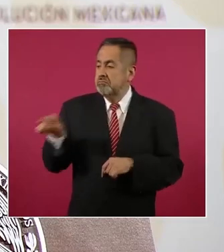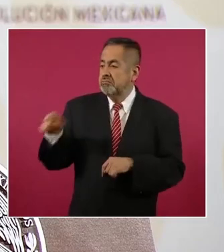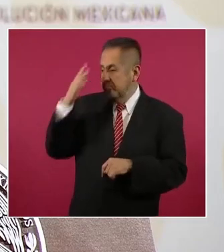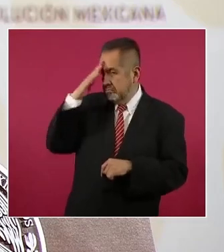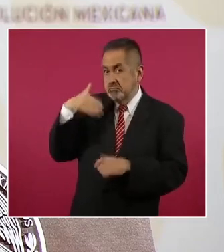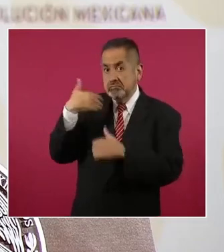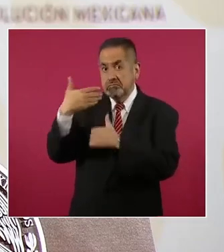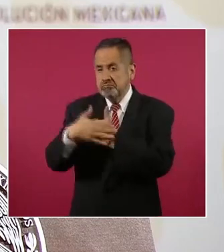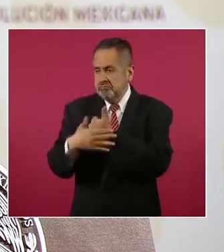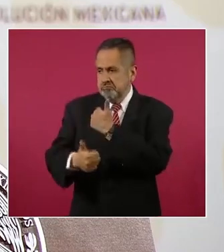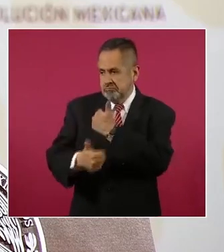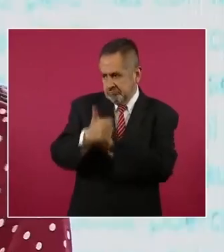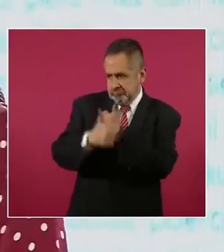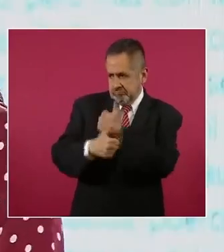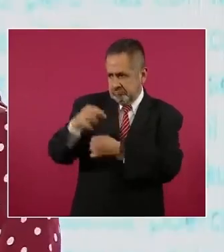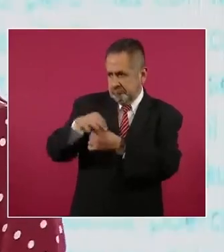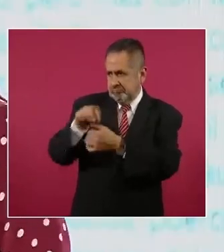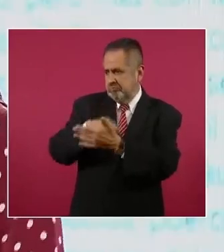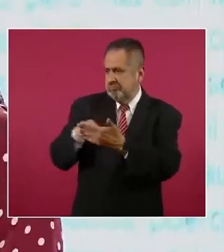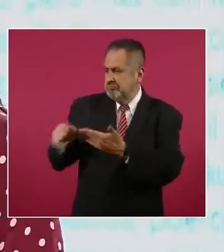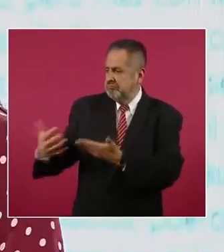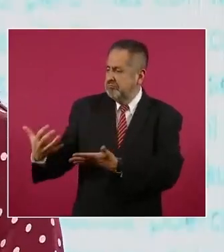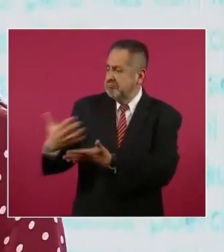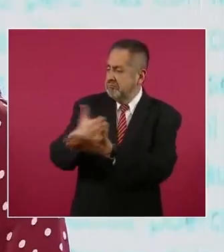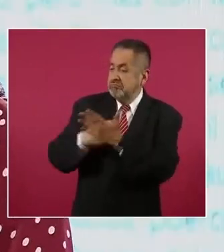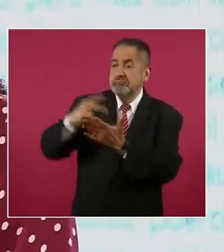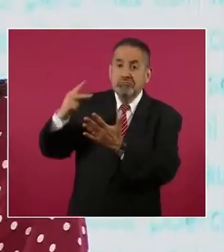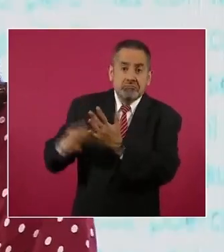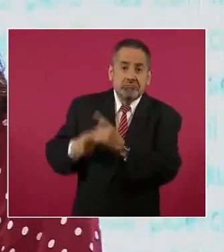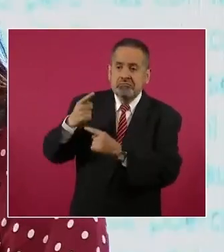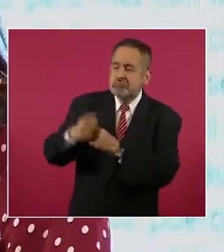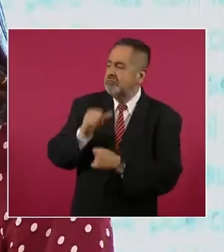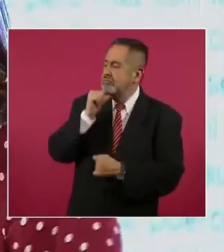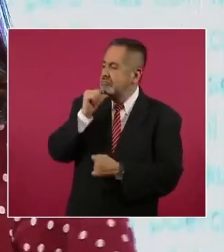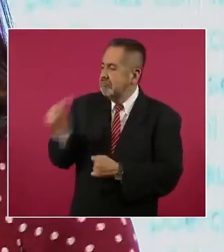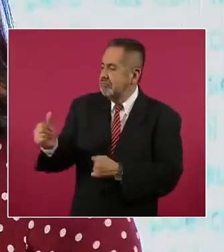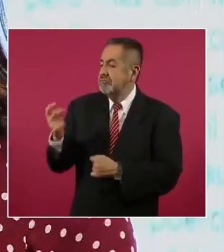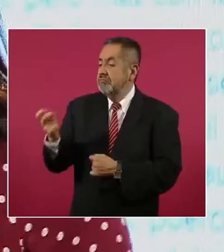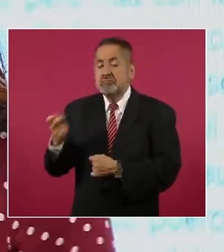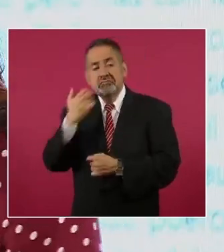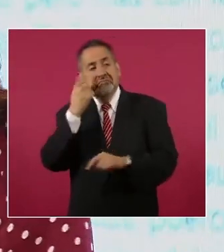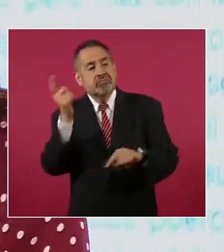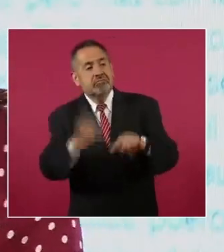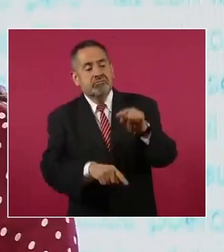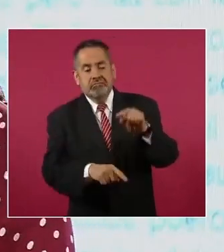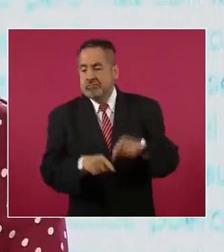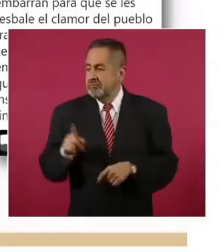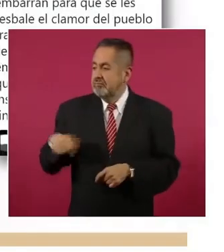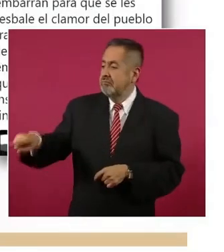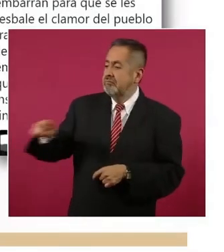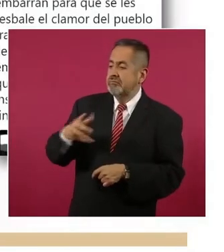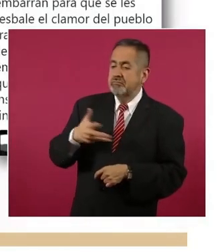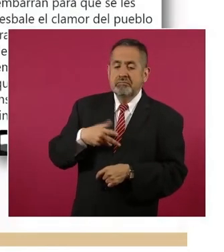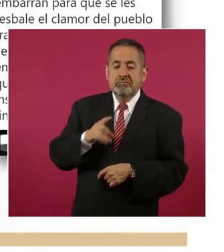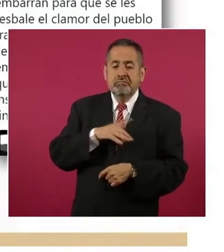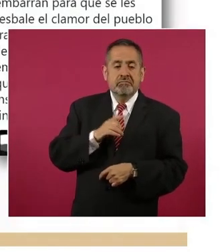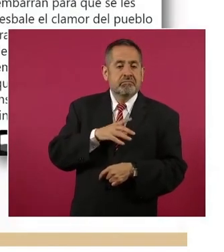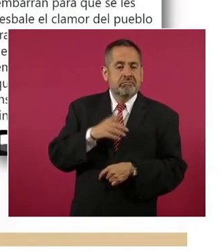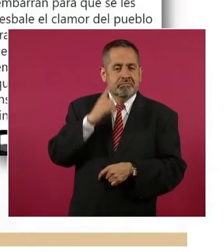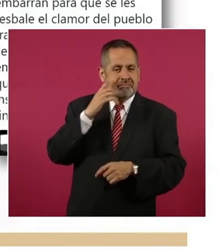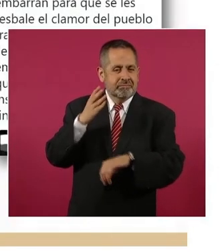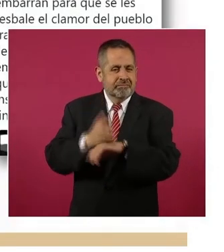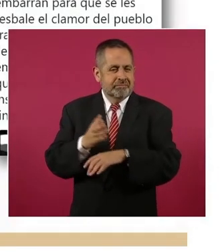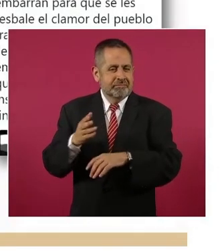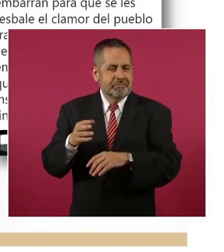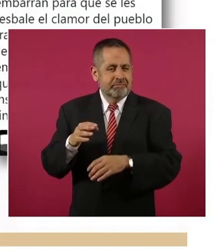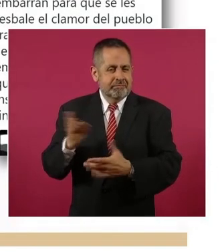verdadera, mente democrática, no podría volver a ganar la presidencia. Temen el voto de castigo, que será masivo, y